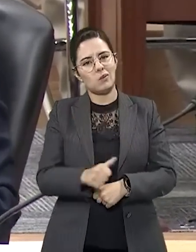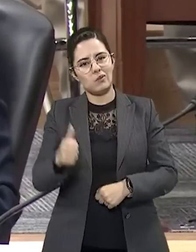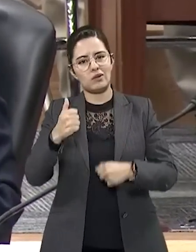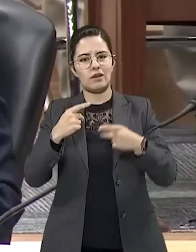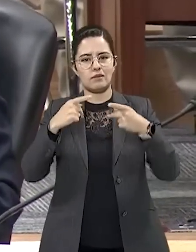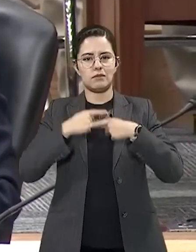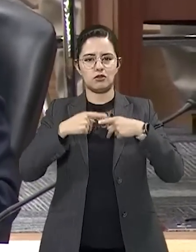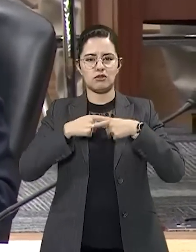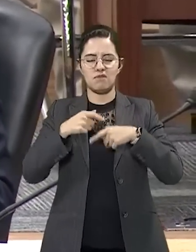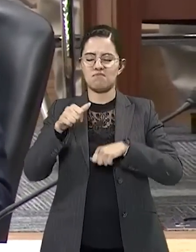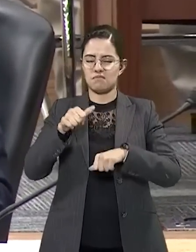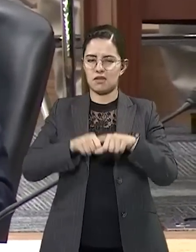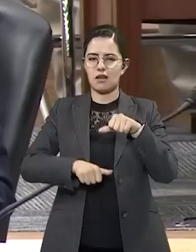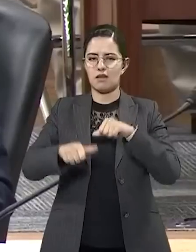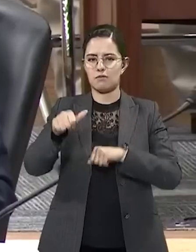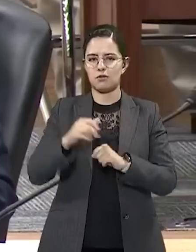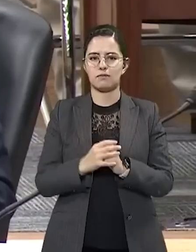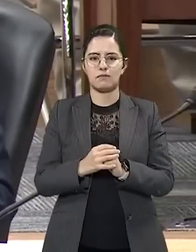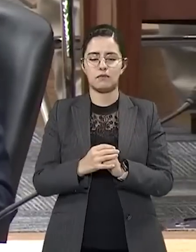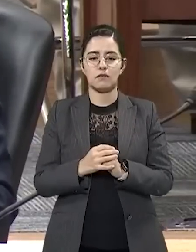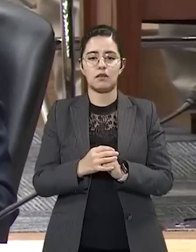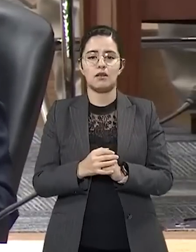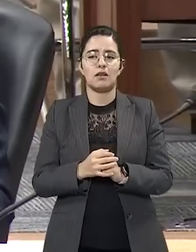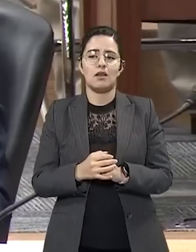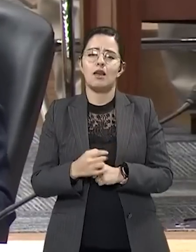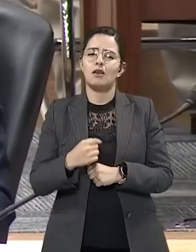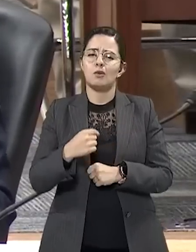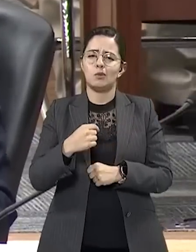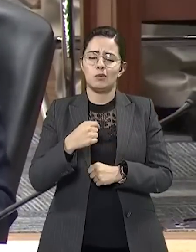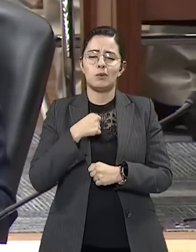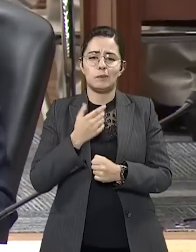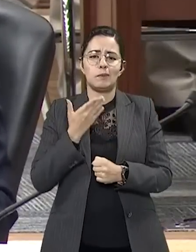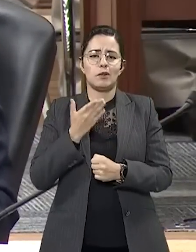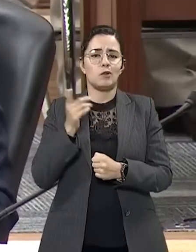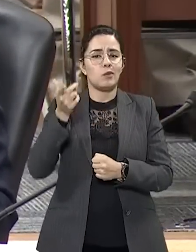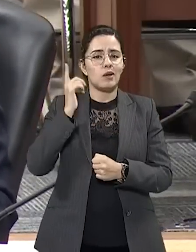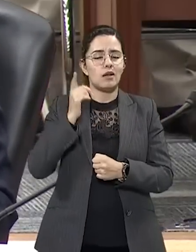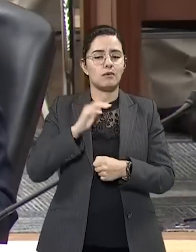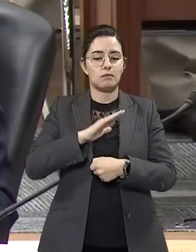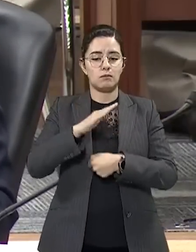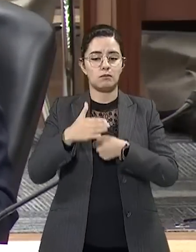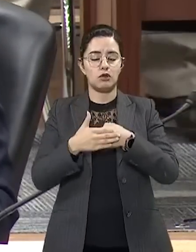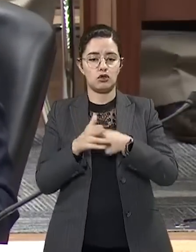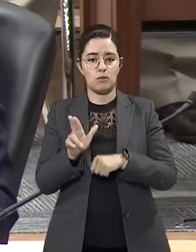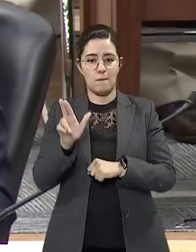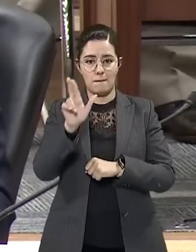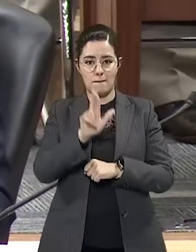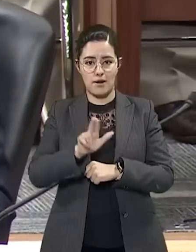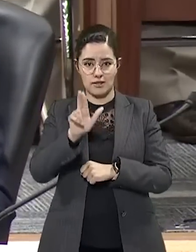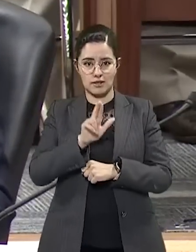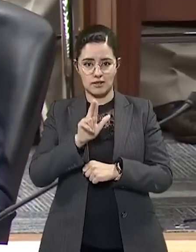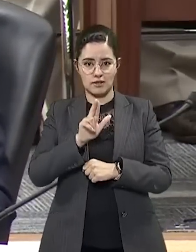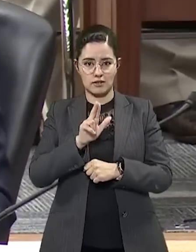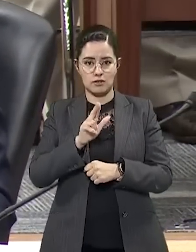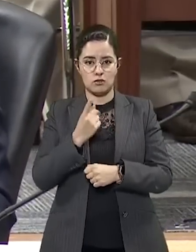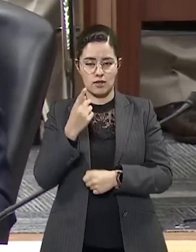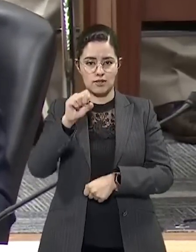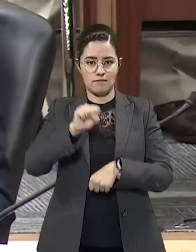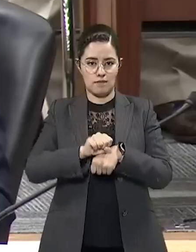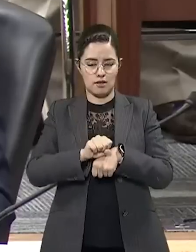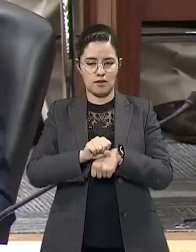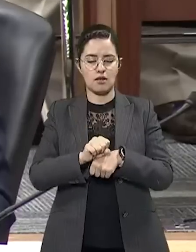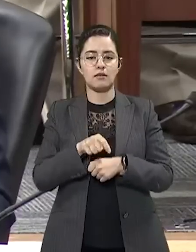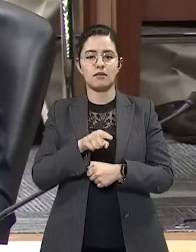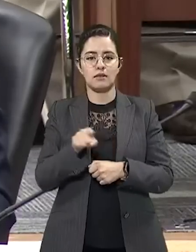persona hago votos para que quienes a partir del martes de la semana entrante ocupen el lugar de quienes